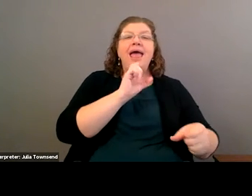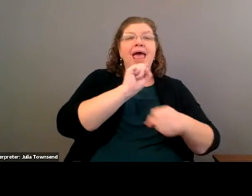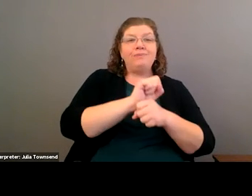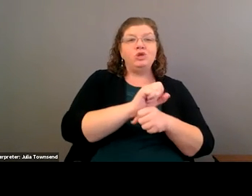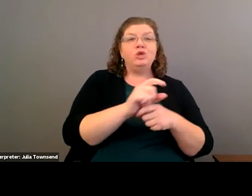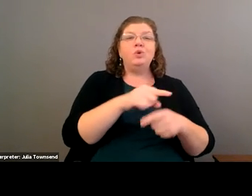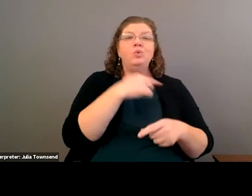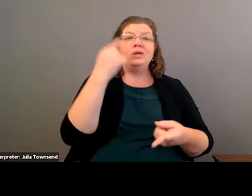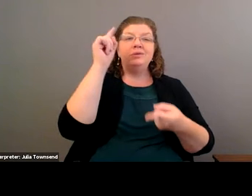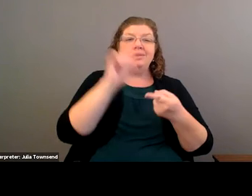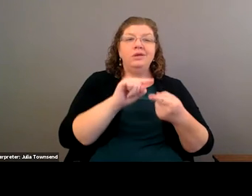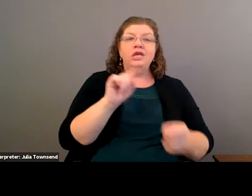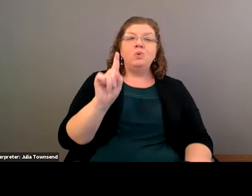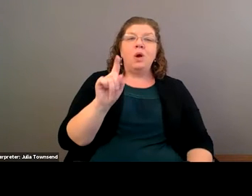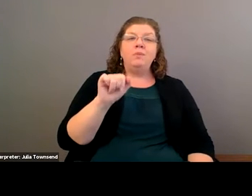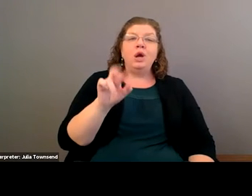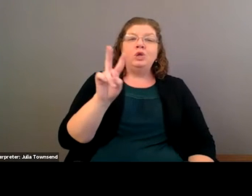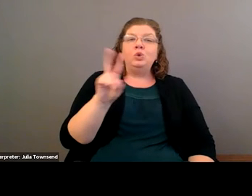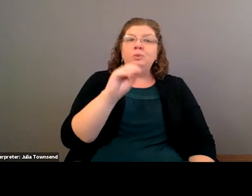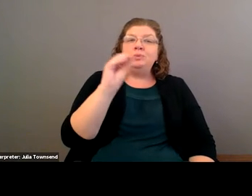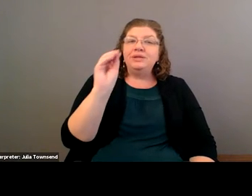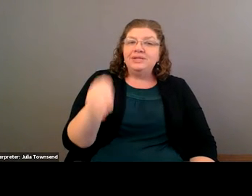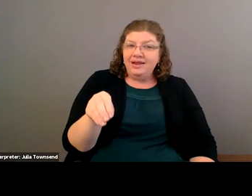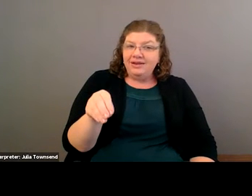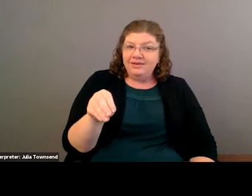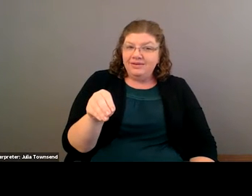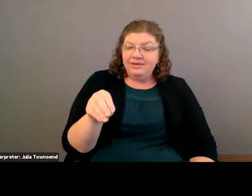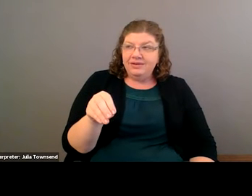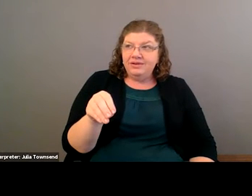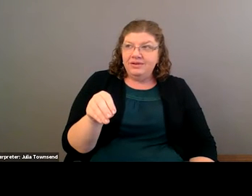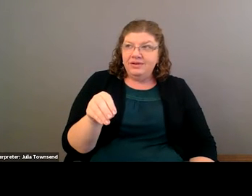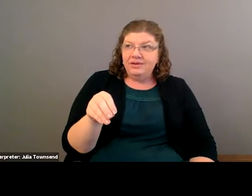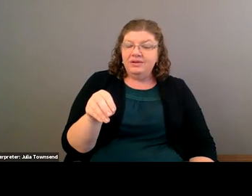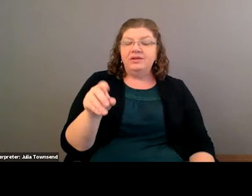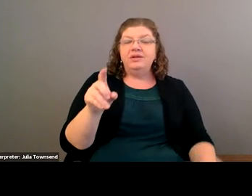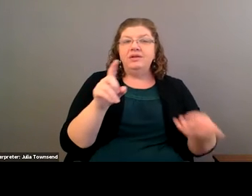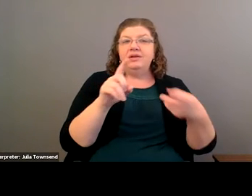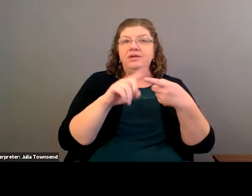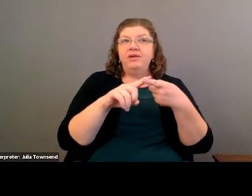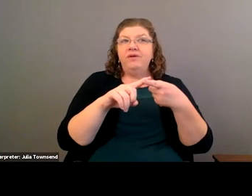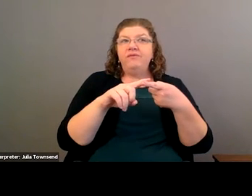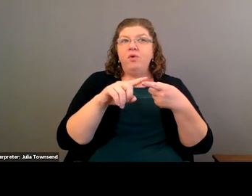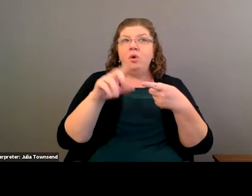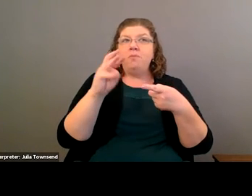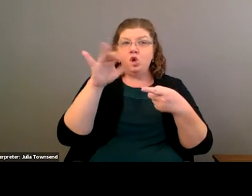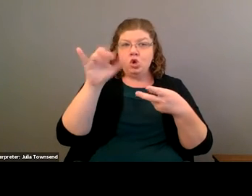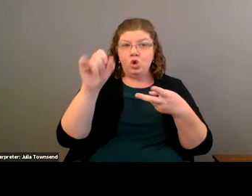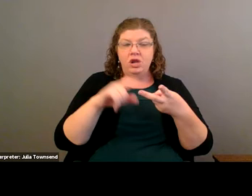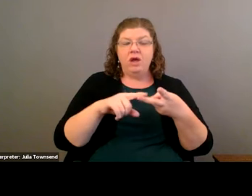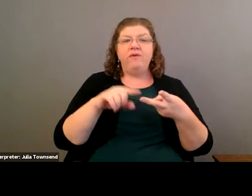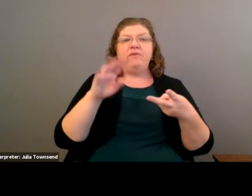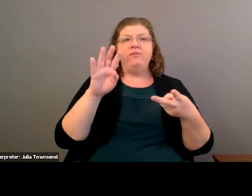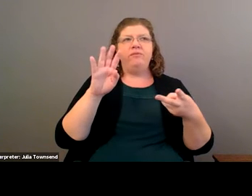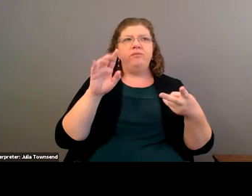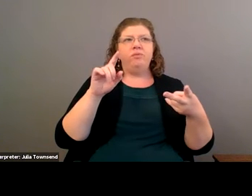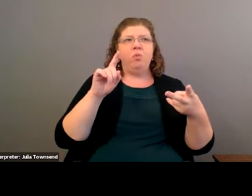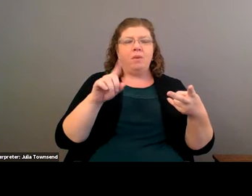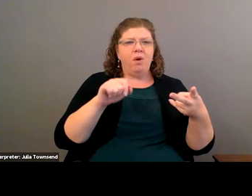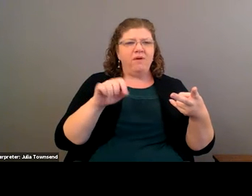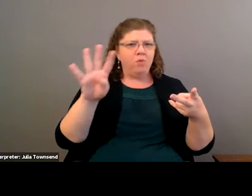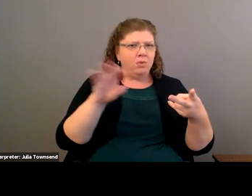Y el riesgo absoluto es de 1.7 y de 4.7 para la